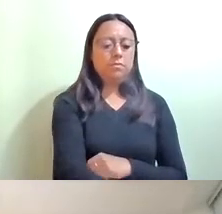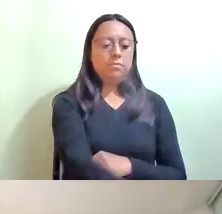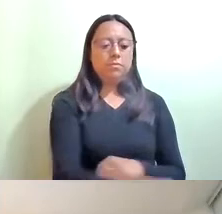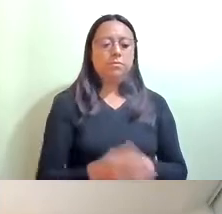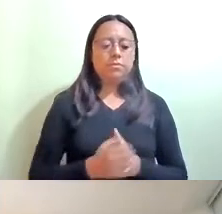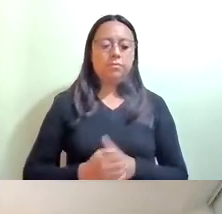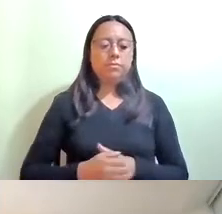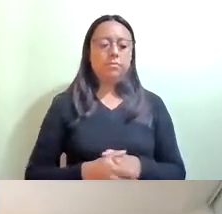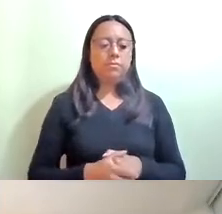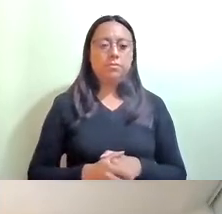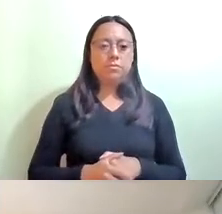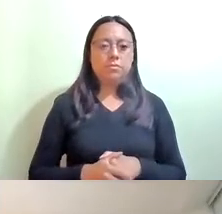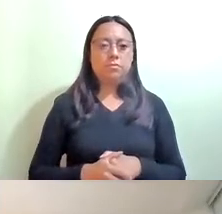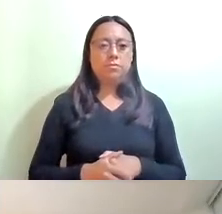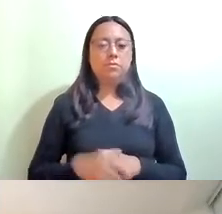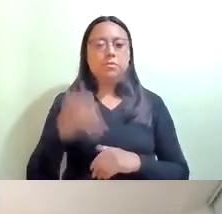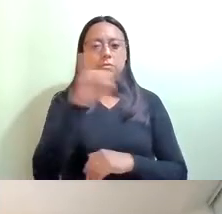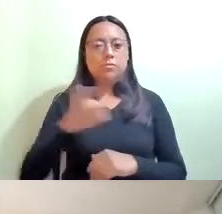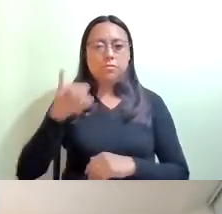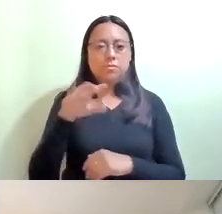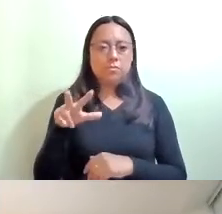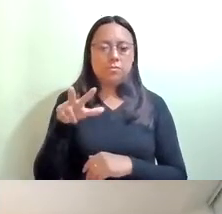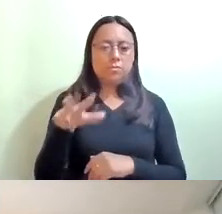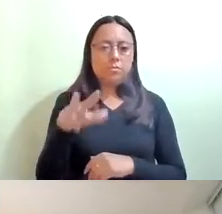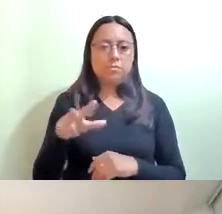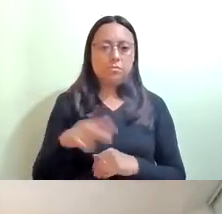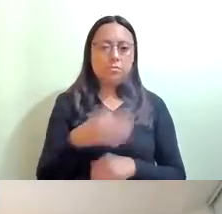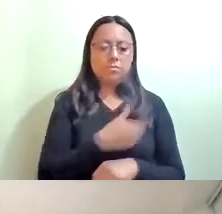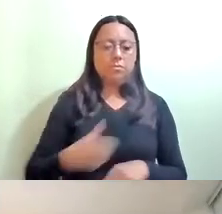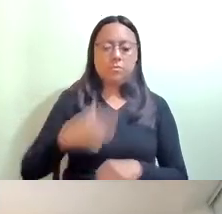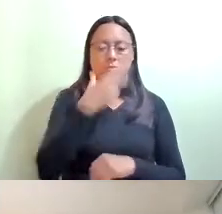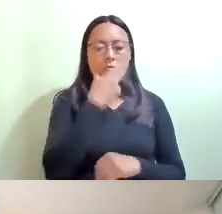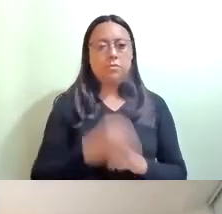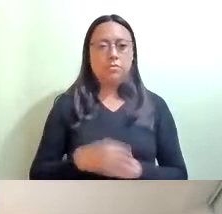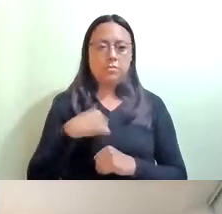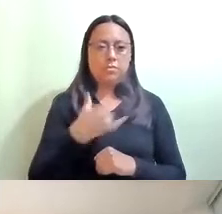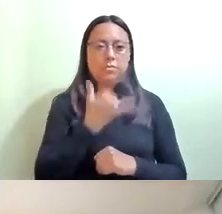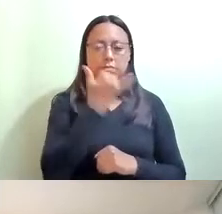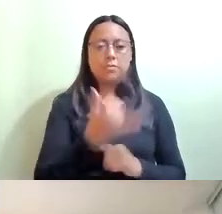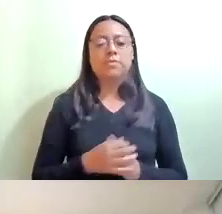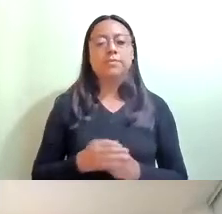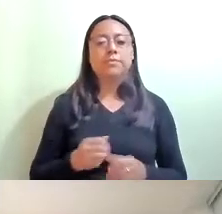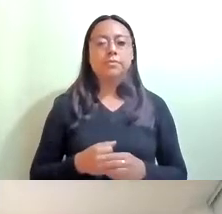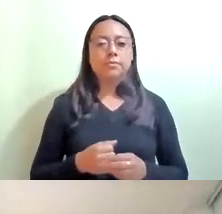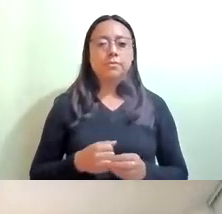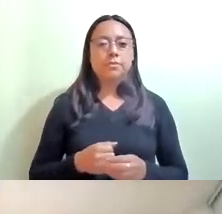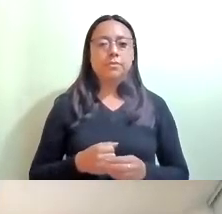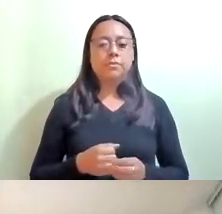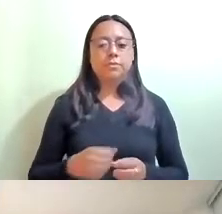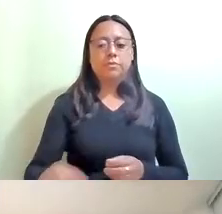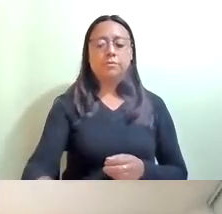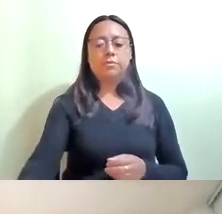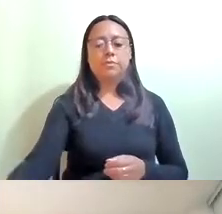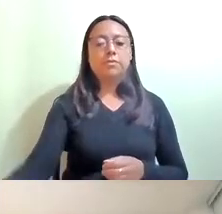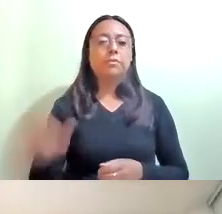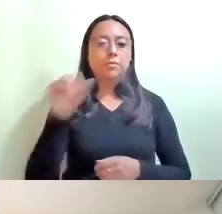Es jueves 18, presidente. Es un error del guión y que es un error que yo cometí. Tiene razón. Jueves 18